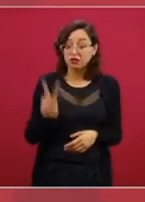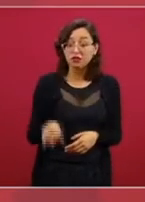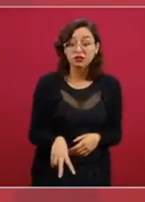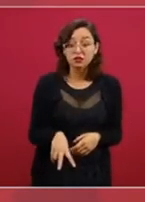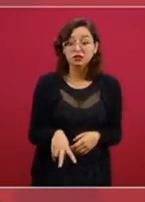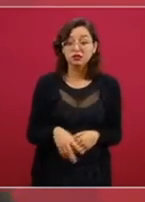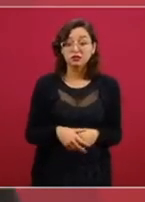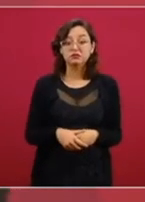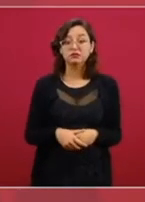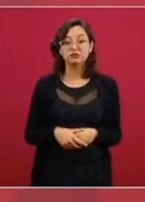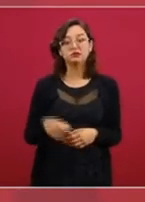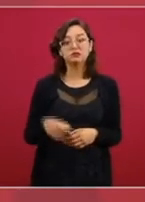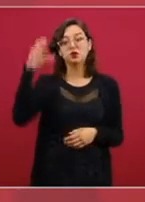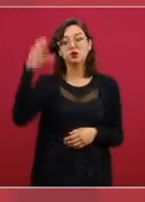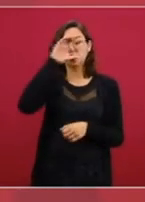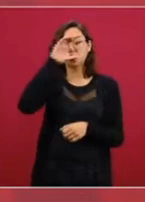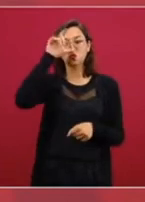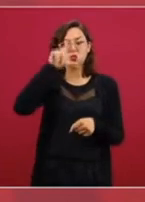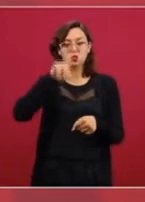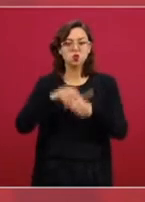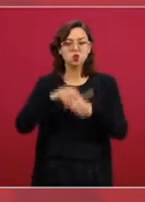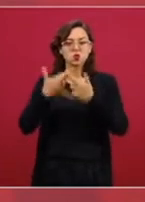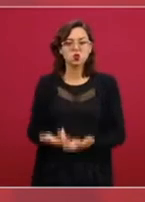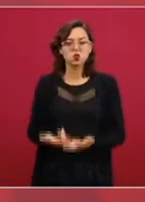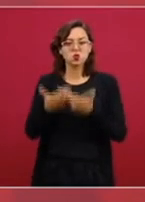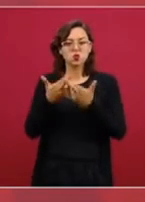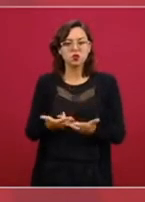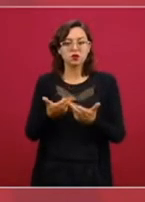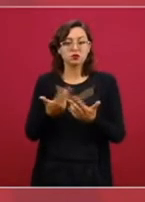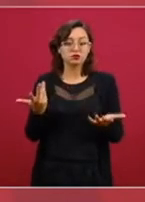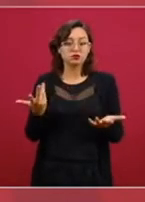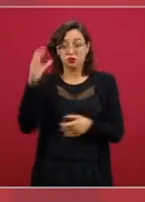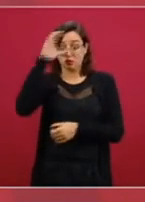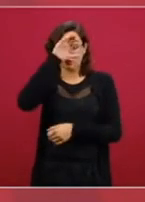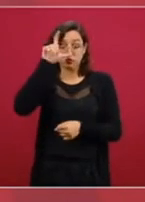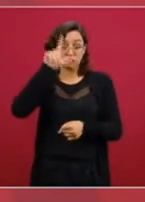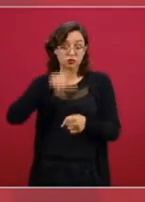¿sí? Con mucha cultura. ¿Y saben qué es la cultura?